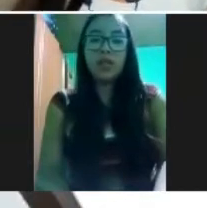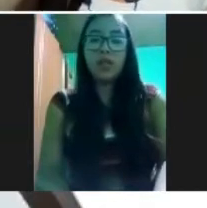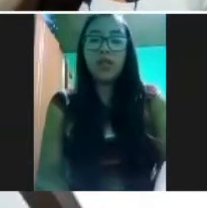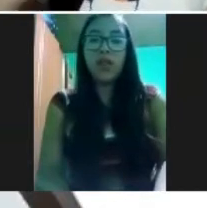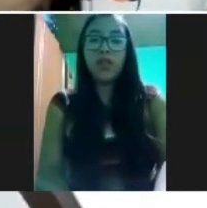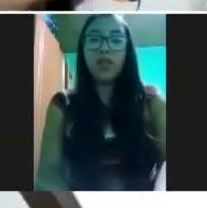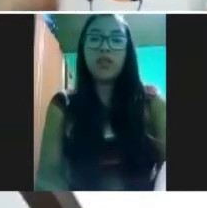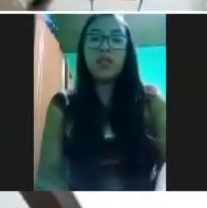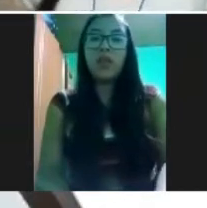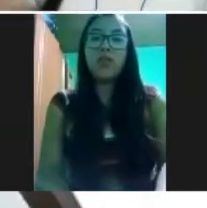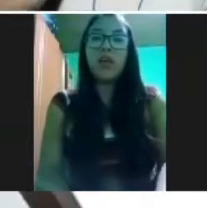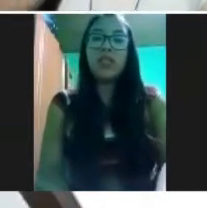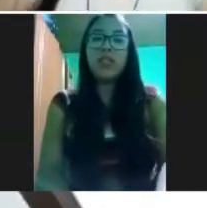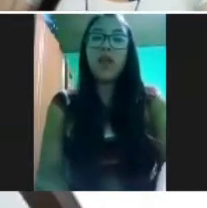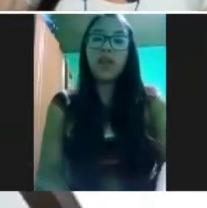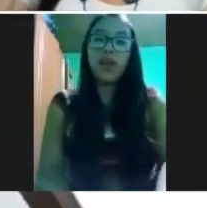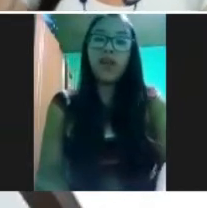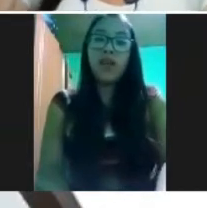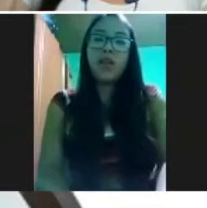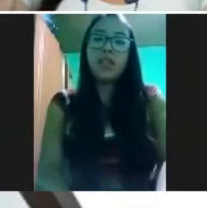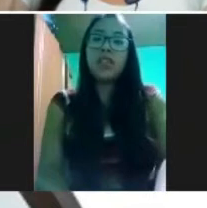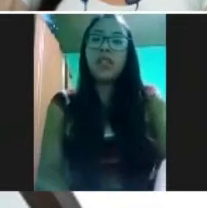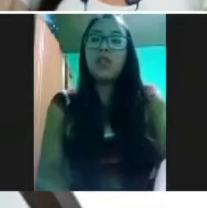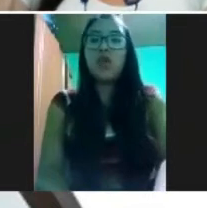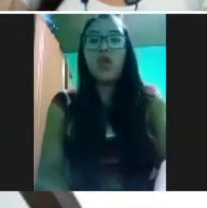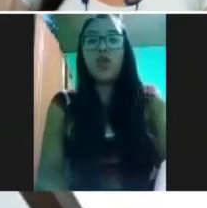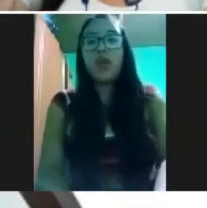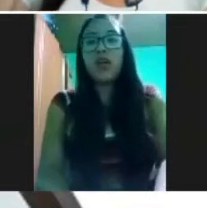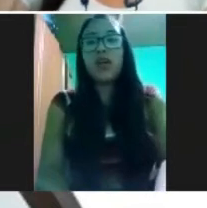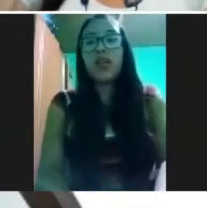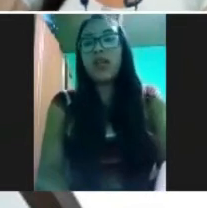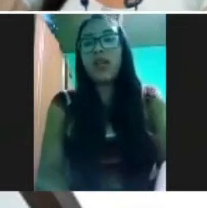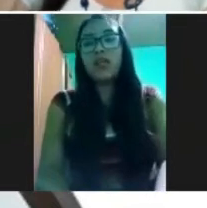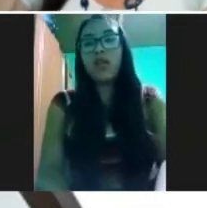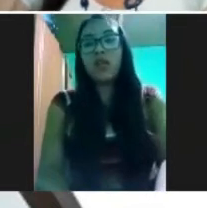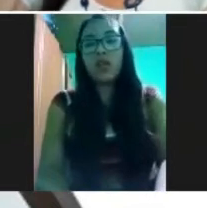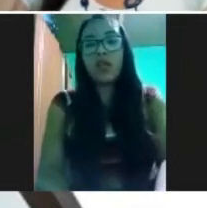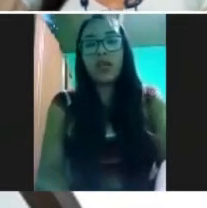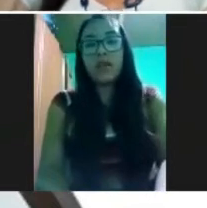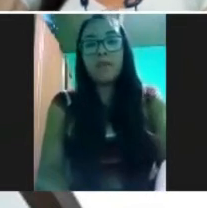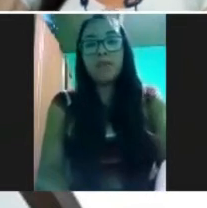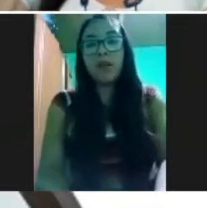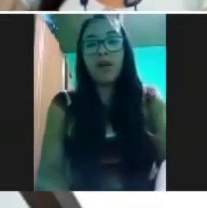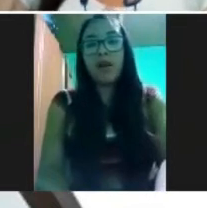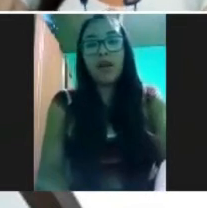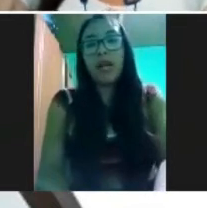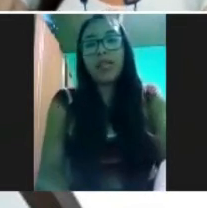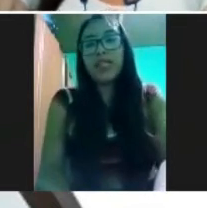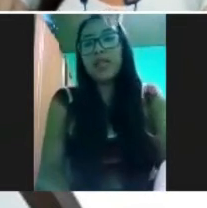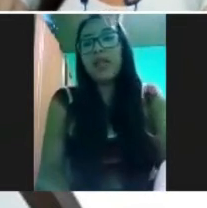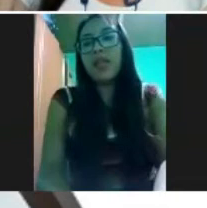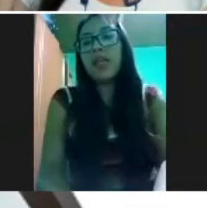cosas, ¿no? En donde mencionamos la desigualdad que existe no solo en el ingreso y